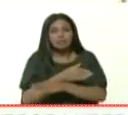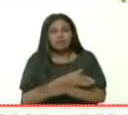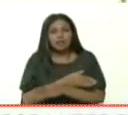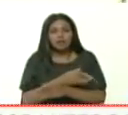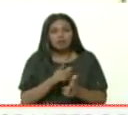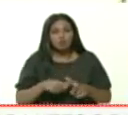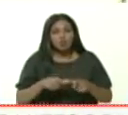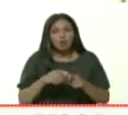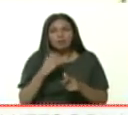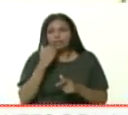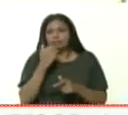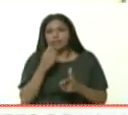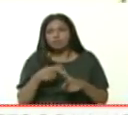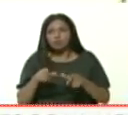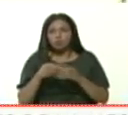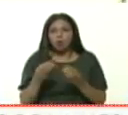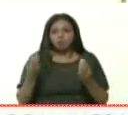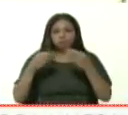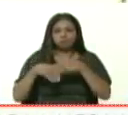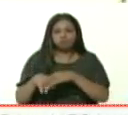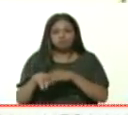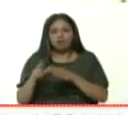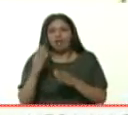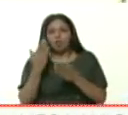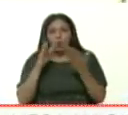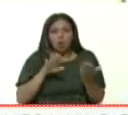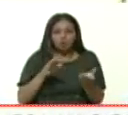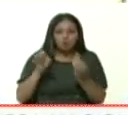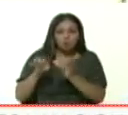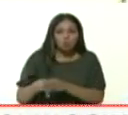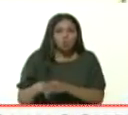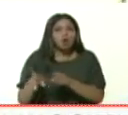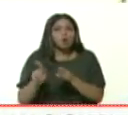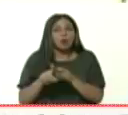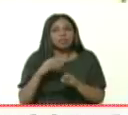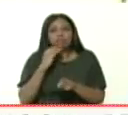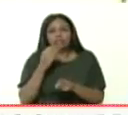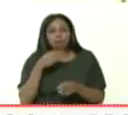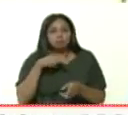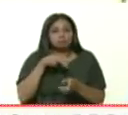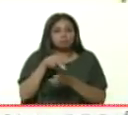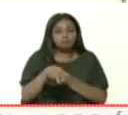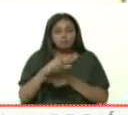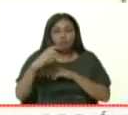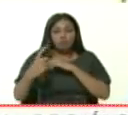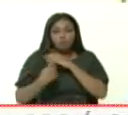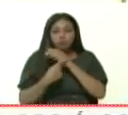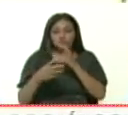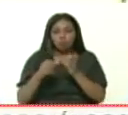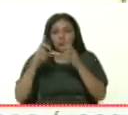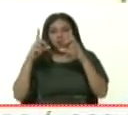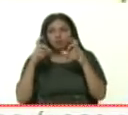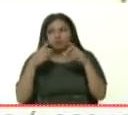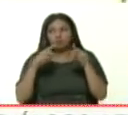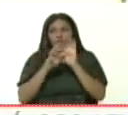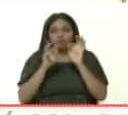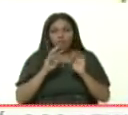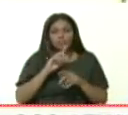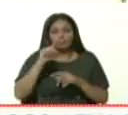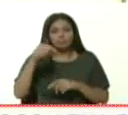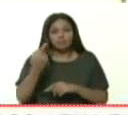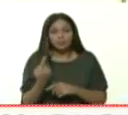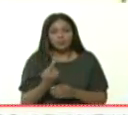fosas comunes que se encuentran allí en ese sector. Y es allí donde se toma la fotografía.